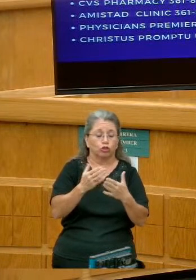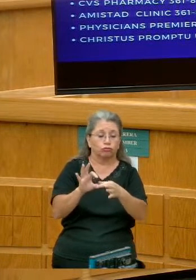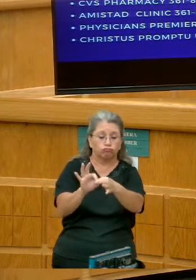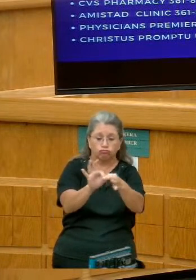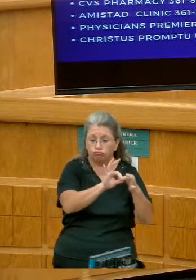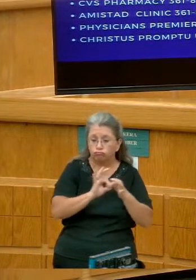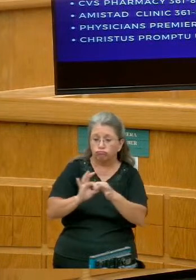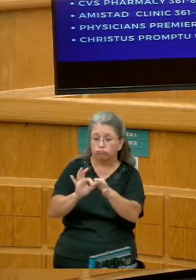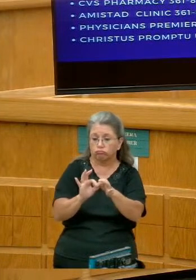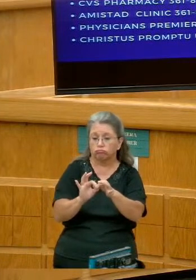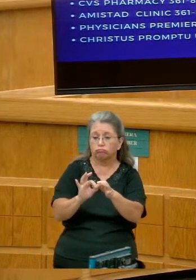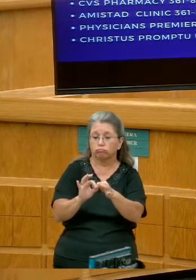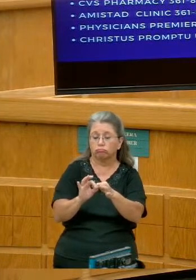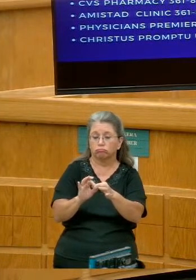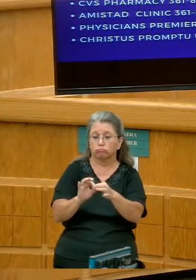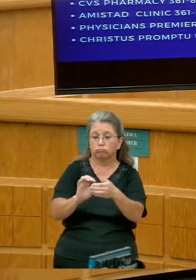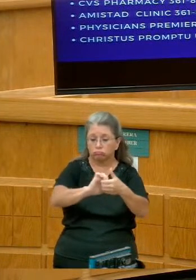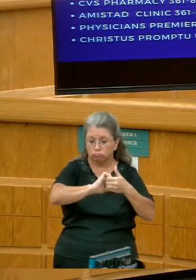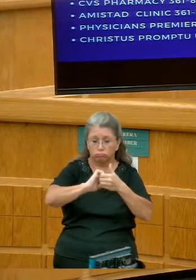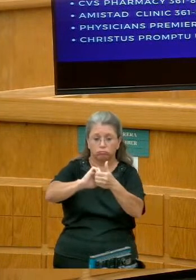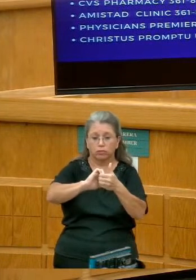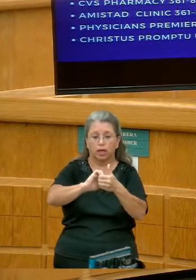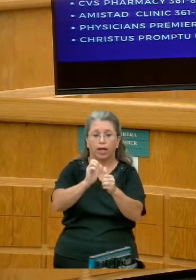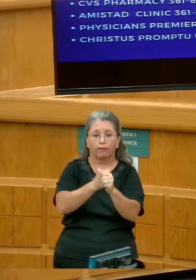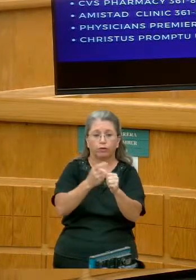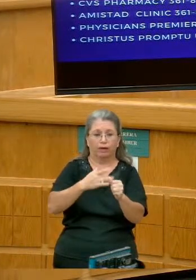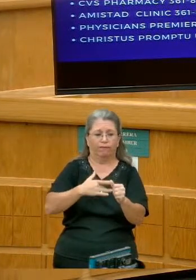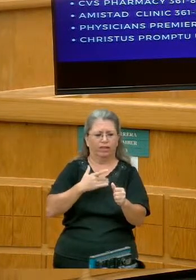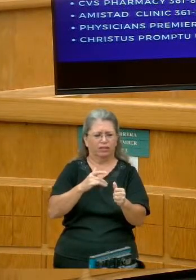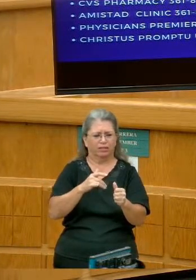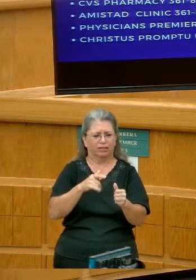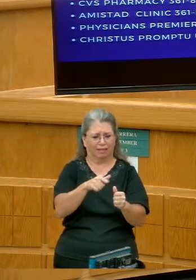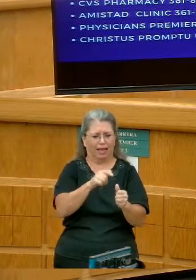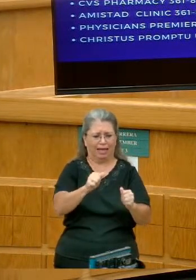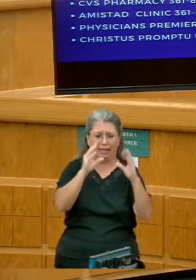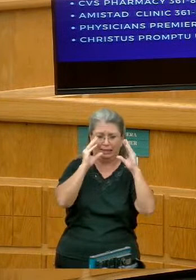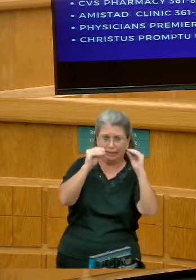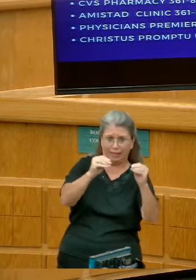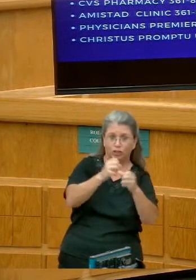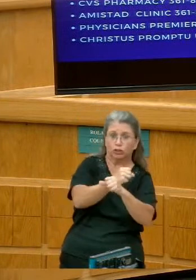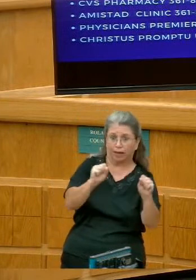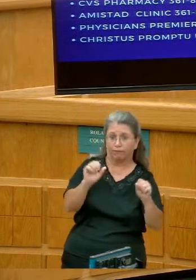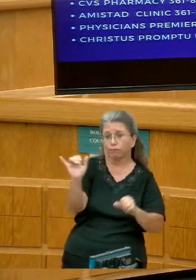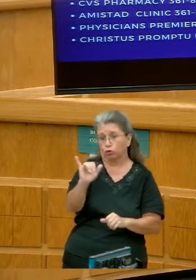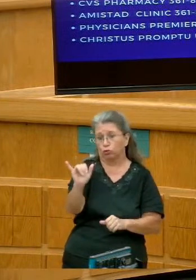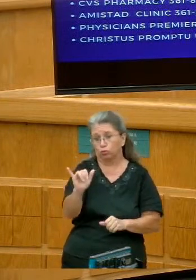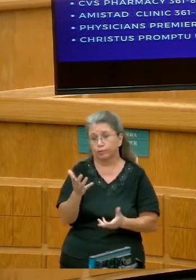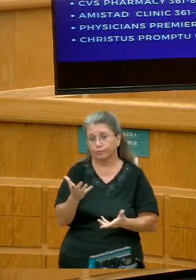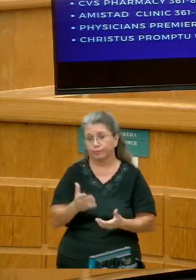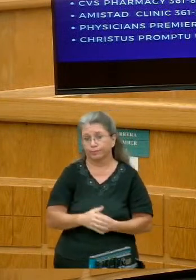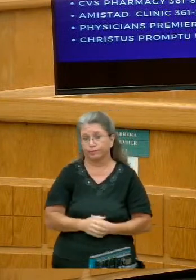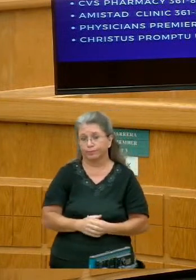everybody feels like they can they can teach safely as well.